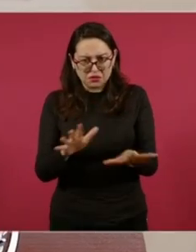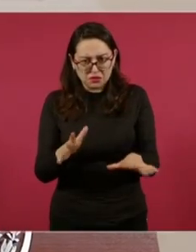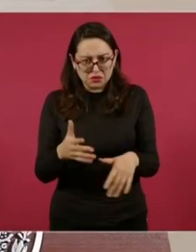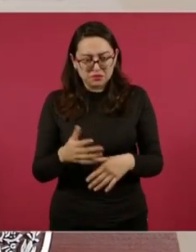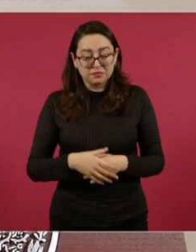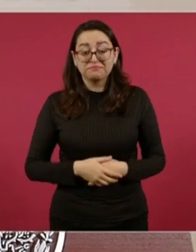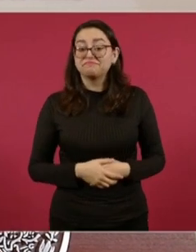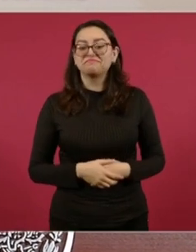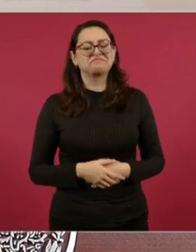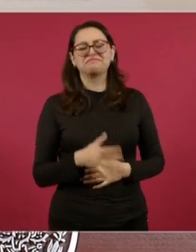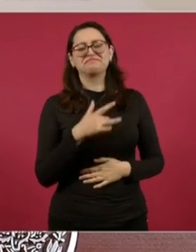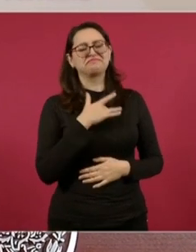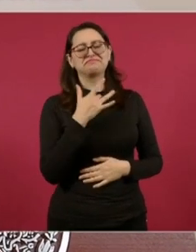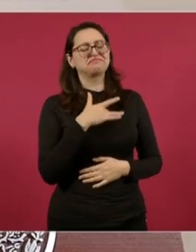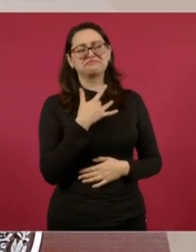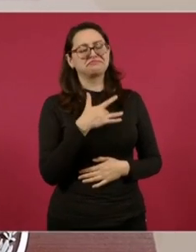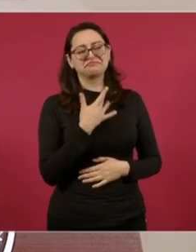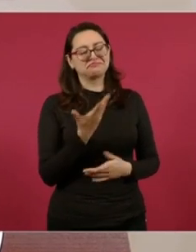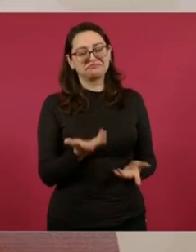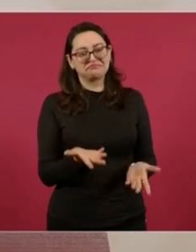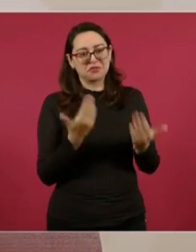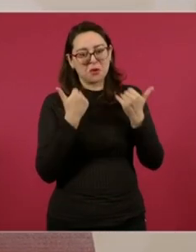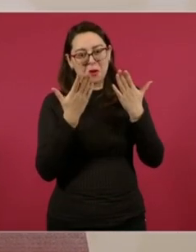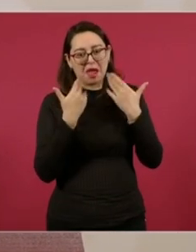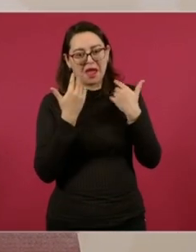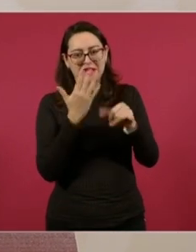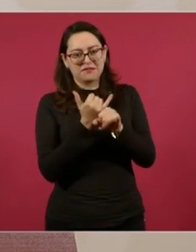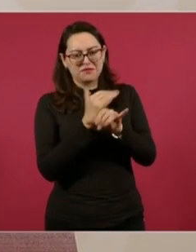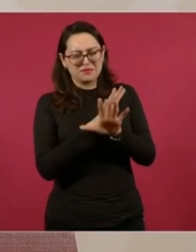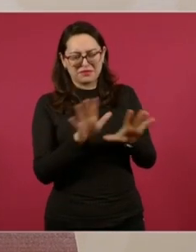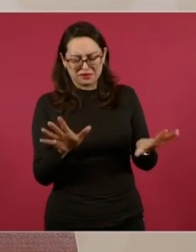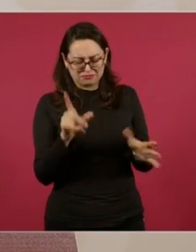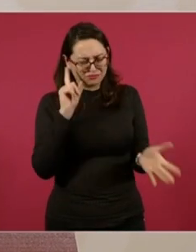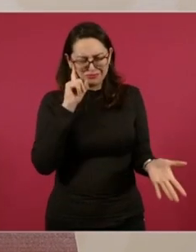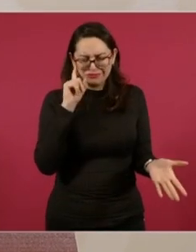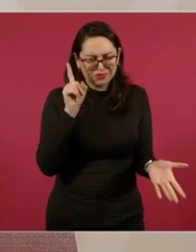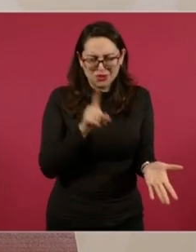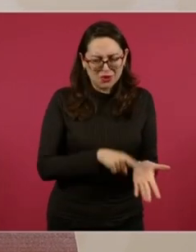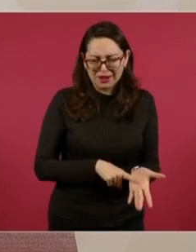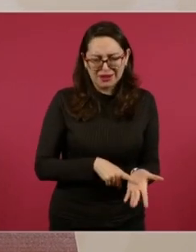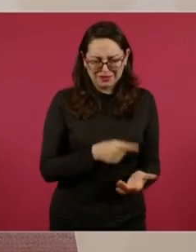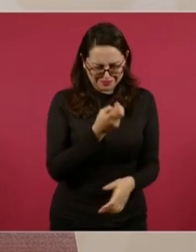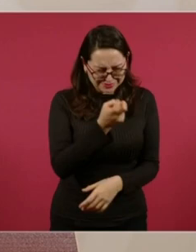No creo pues que que estén haciendo algo así, porque